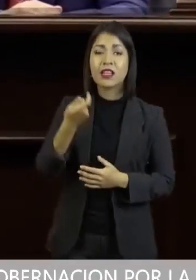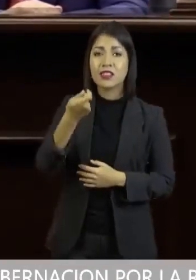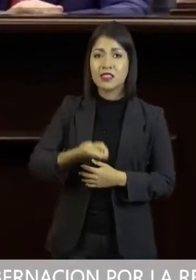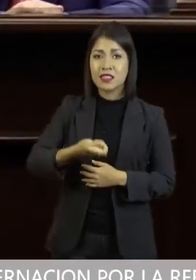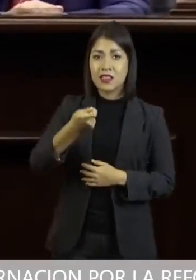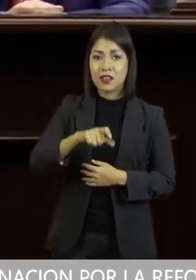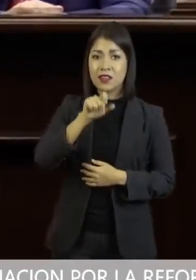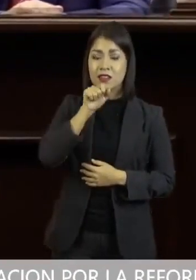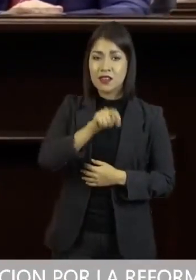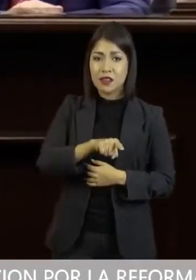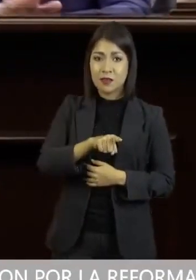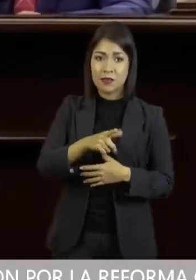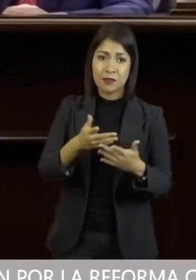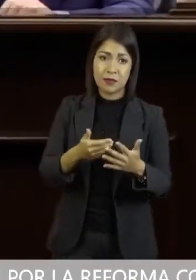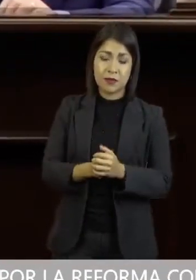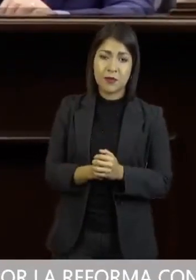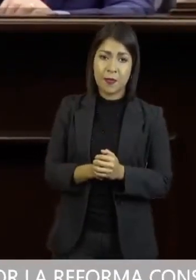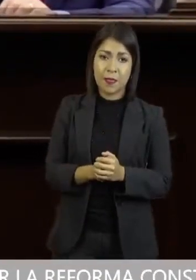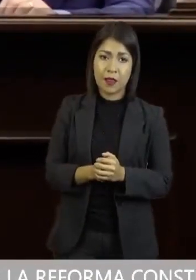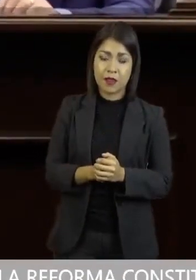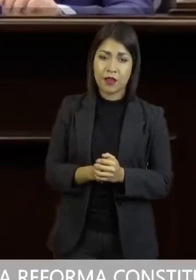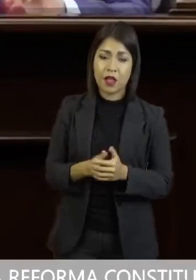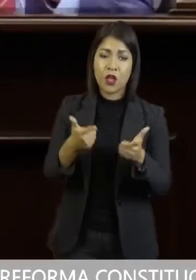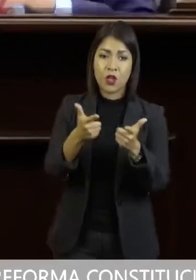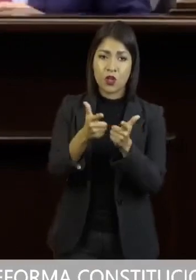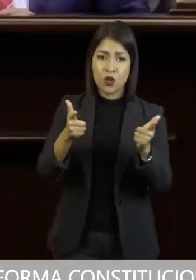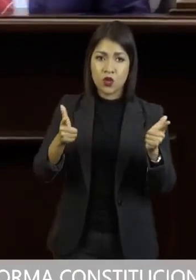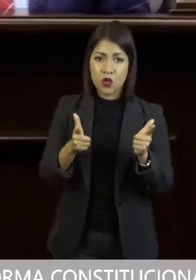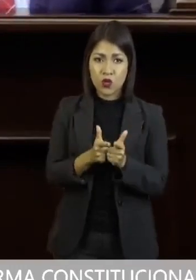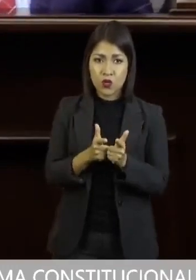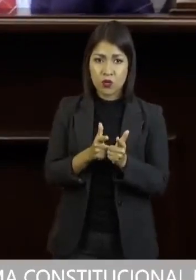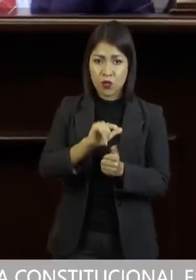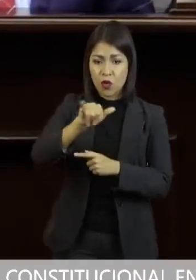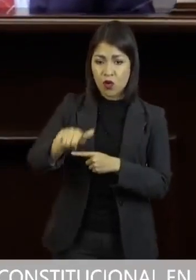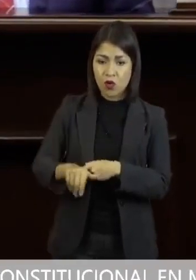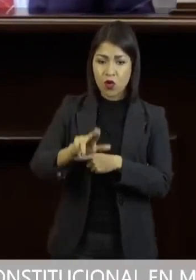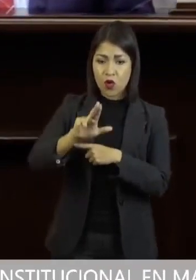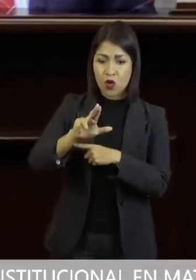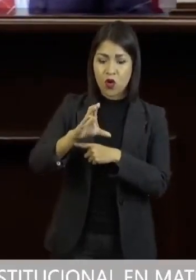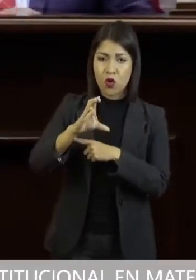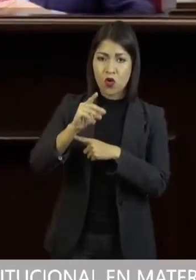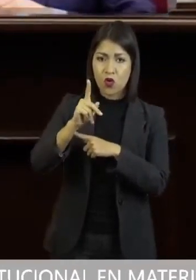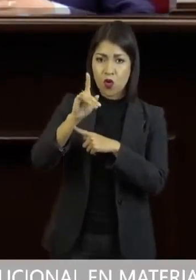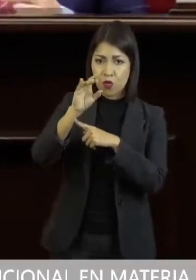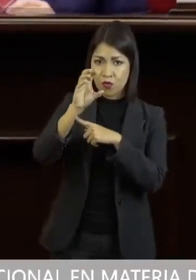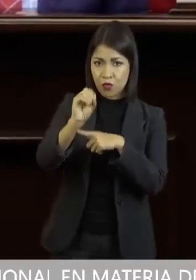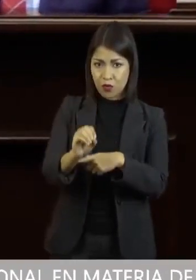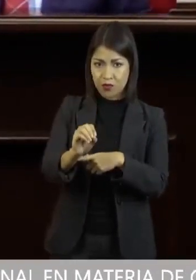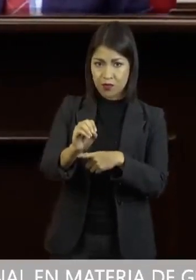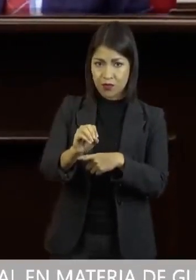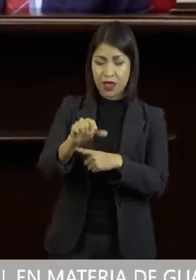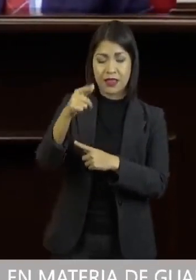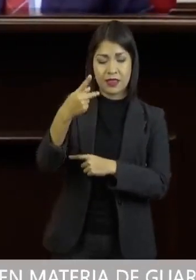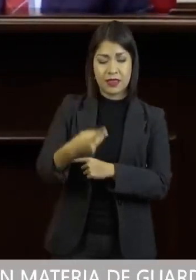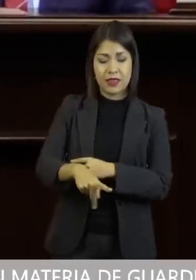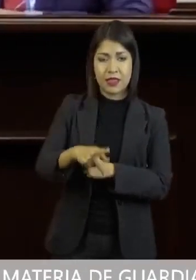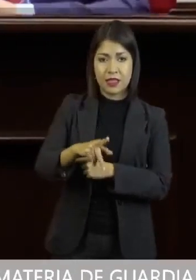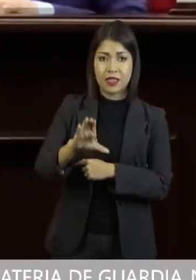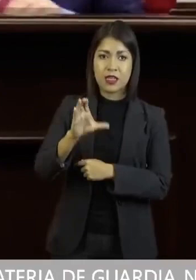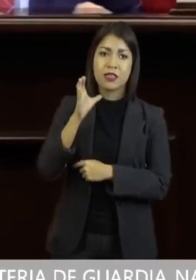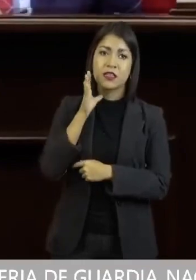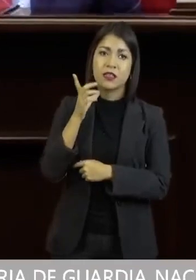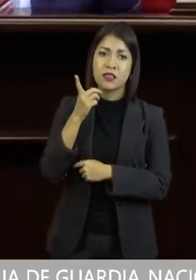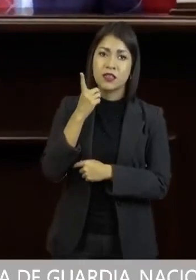Saludo a los integrantes de la Junta de Coordinación Política de esta Cámara de Diputados,